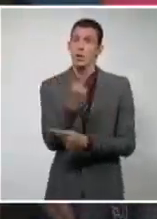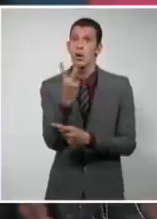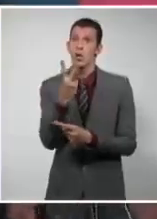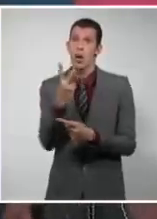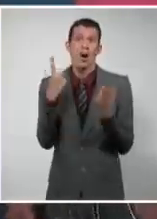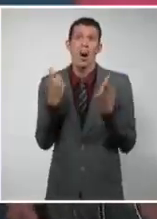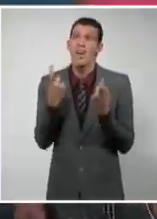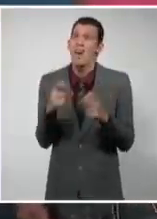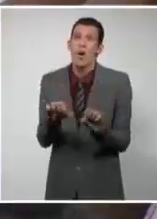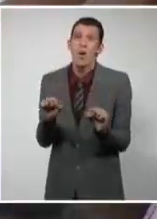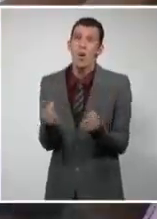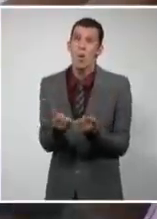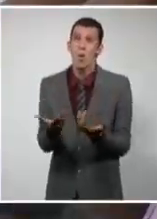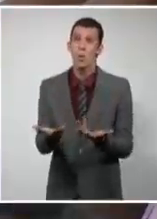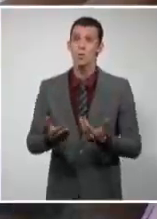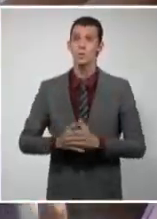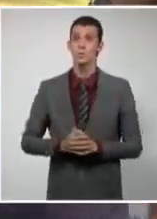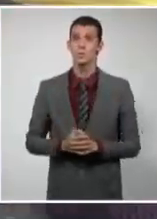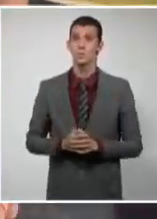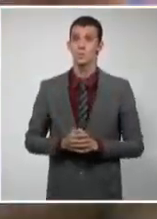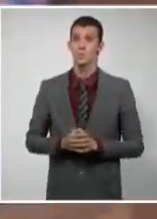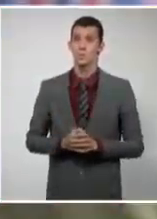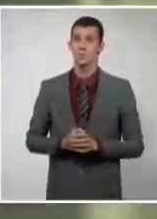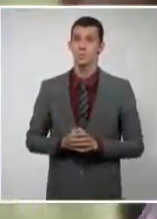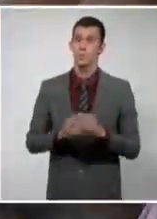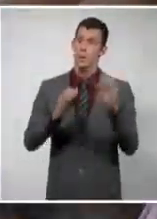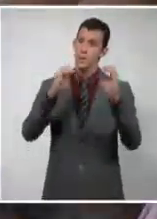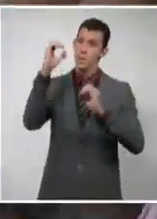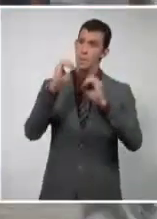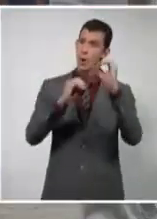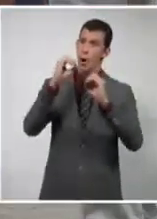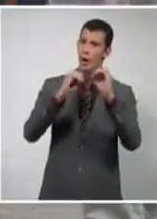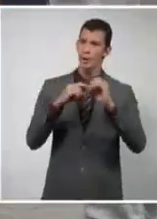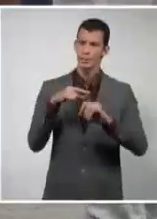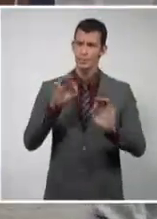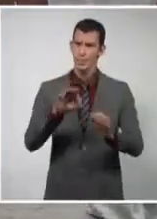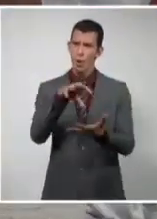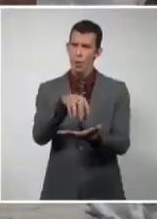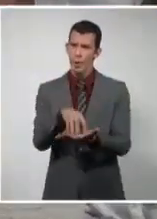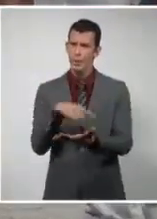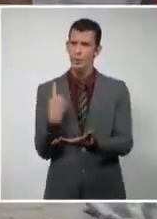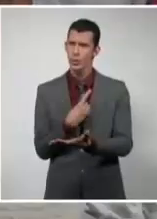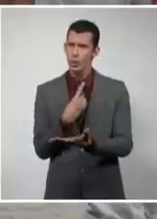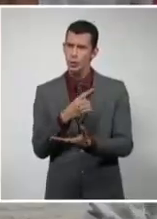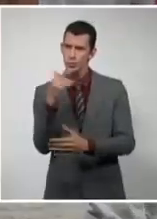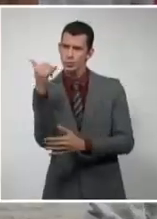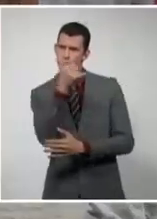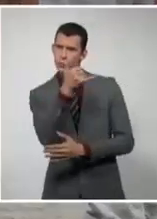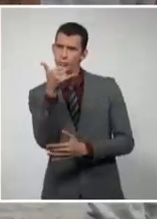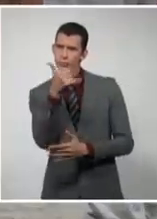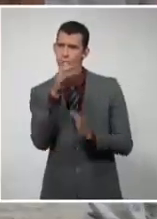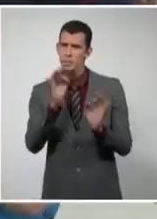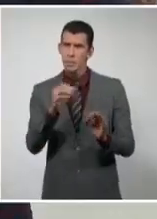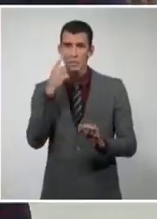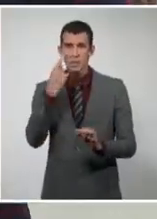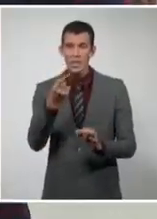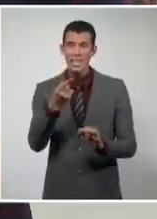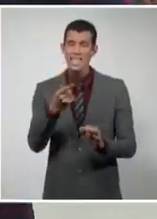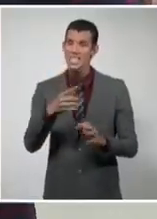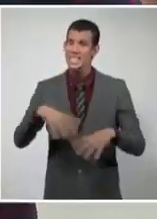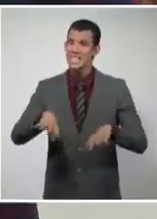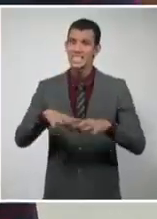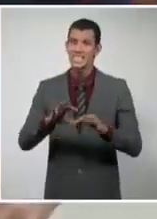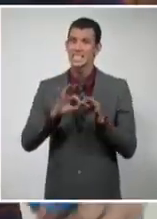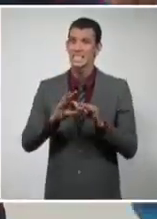a aliviar las aglomeraciones. En el Mónaco, donde grabamos este reportaje, esos pendientes son apreciables. Más de